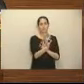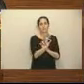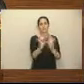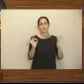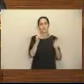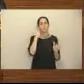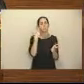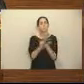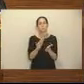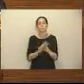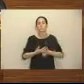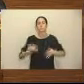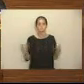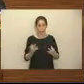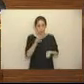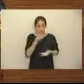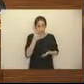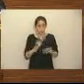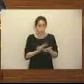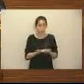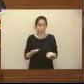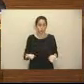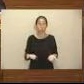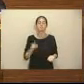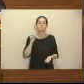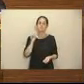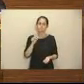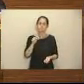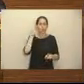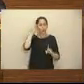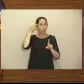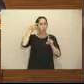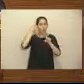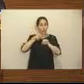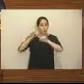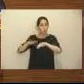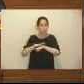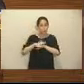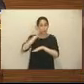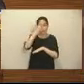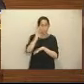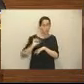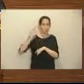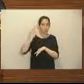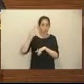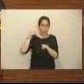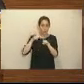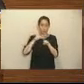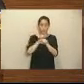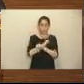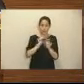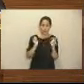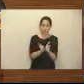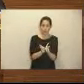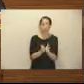se demuestra claramente con estos datos. Y ese era quizá su objetivo principal. Yo no digo que, y en esto estoy de